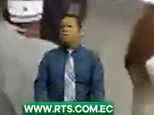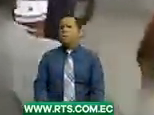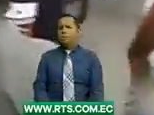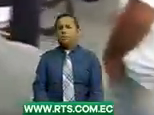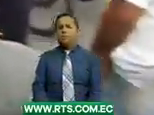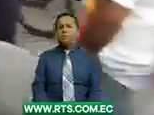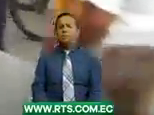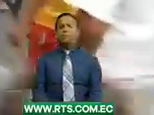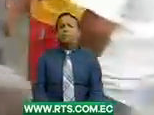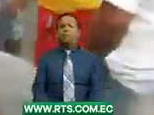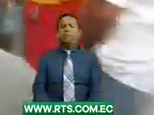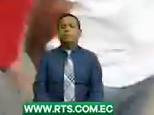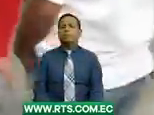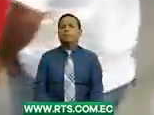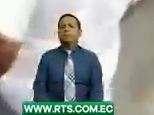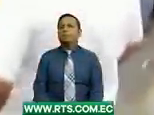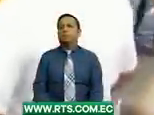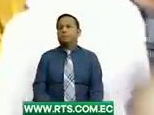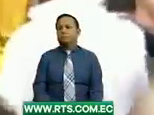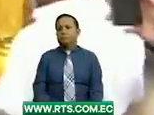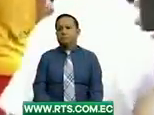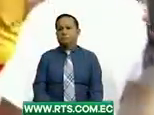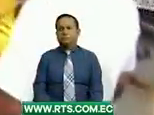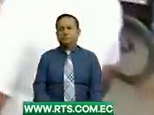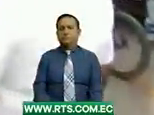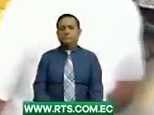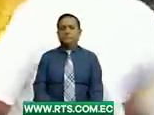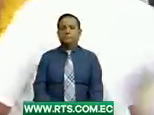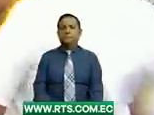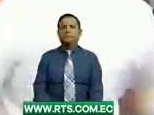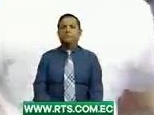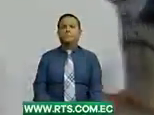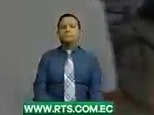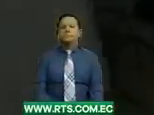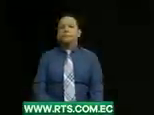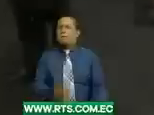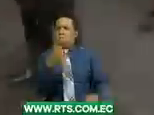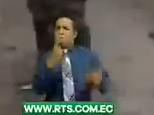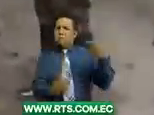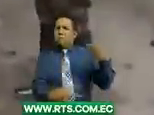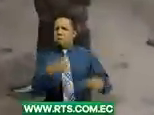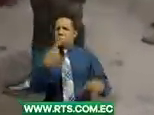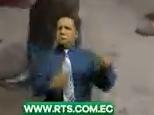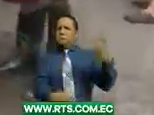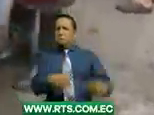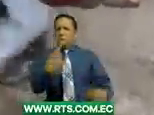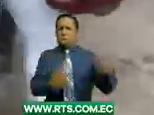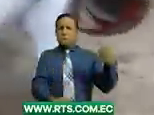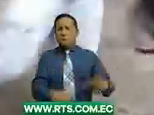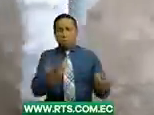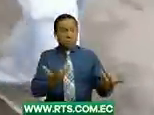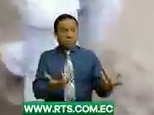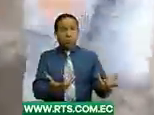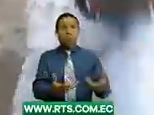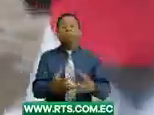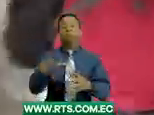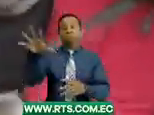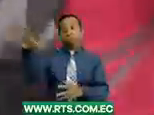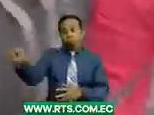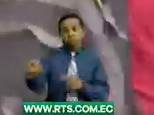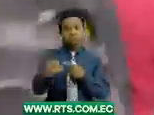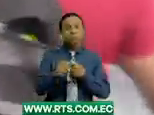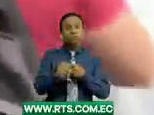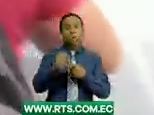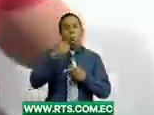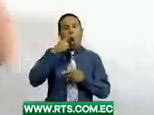¿Qué le pasa? medio de ese incidente procedieron a la aprehensión de alias